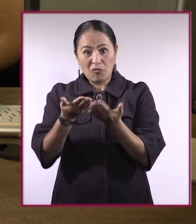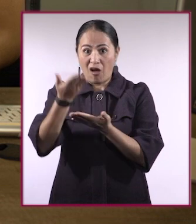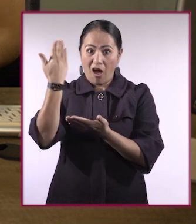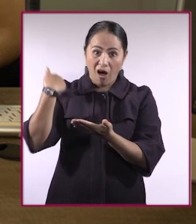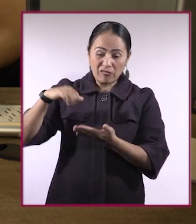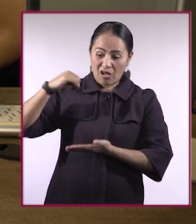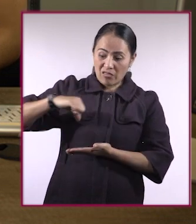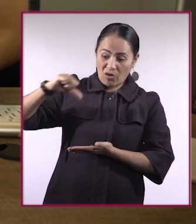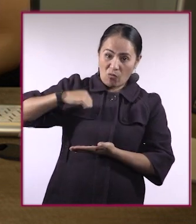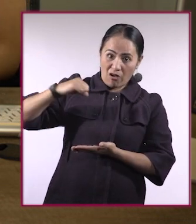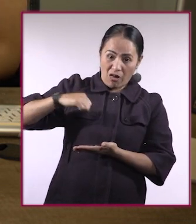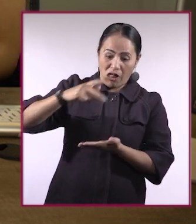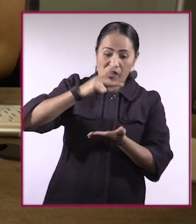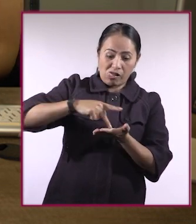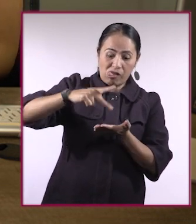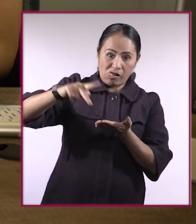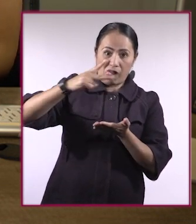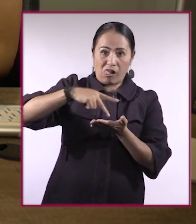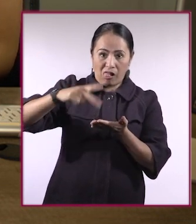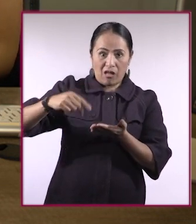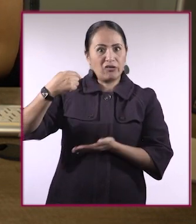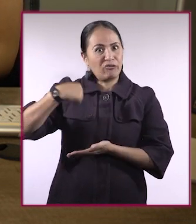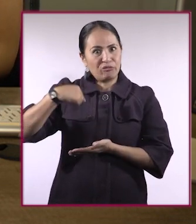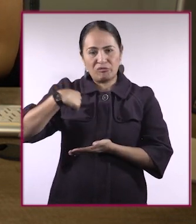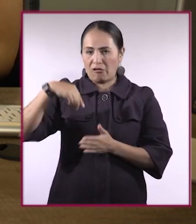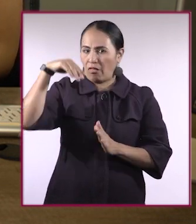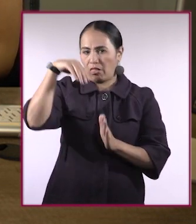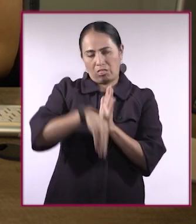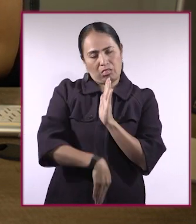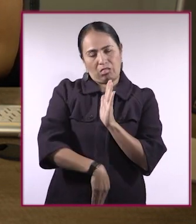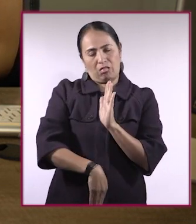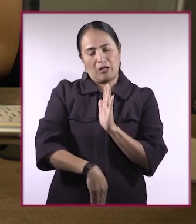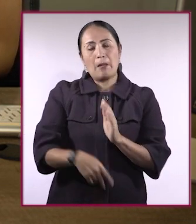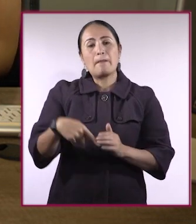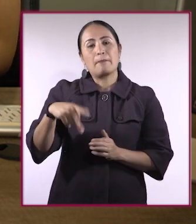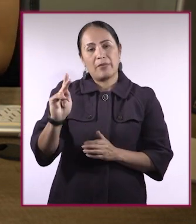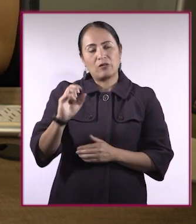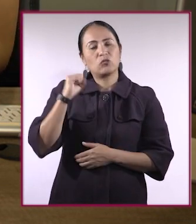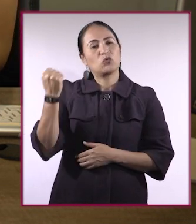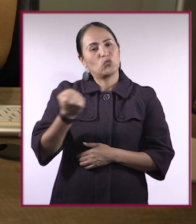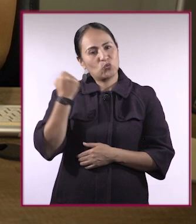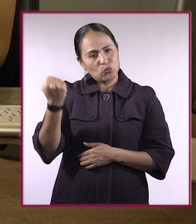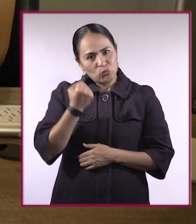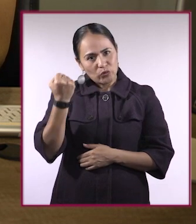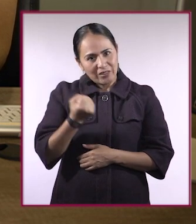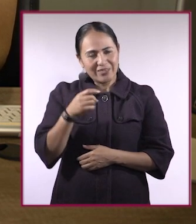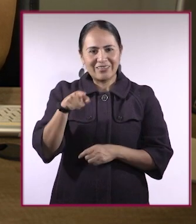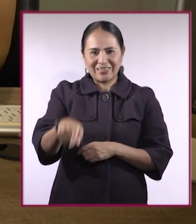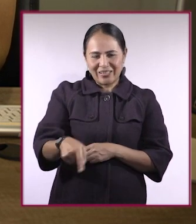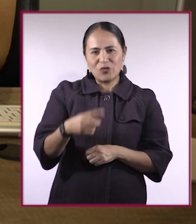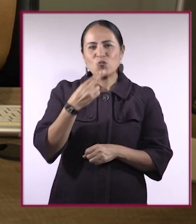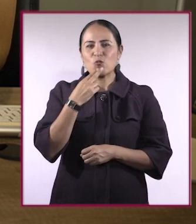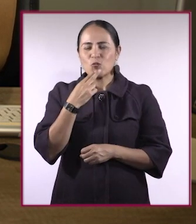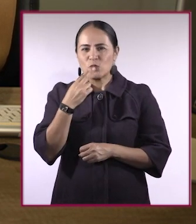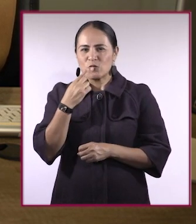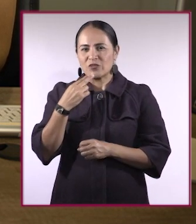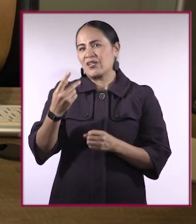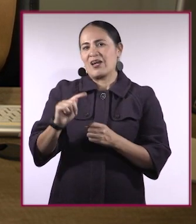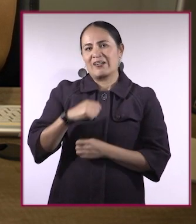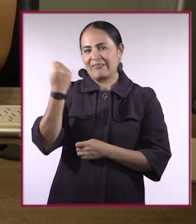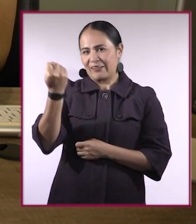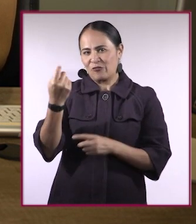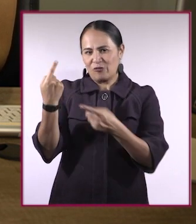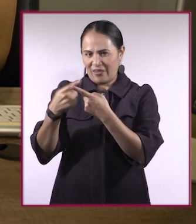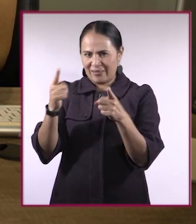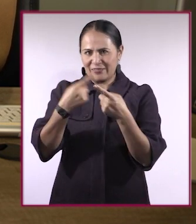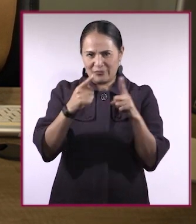como lo hicieron escritores de la antigüedad. Sinceramente, yo en eso sería un fracaso rotundo. Afortunadamente contamos con tecnologías digitales que nos